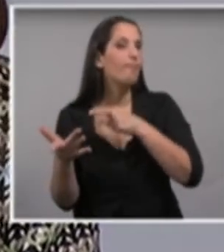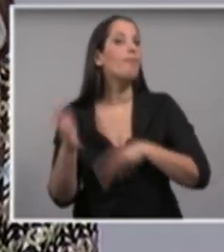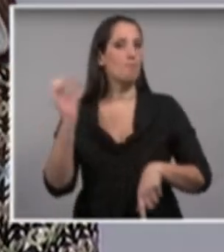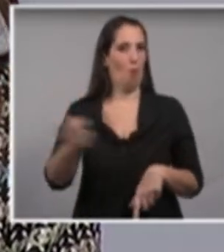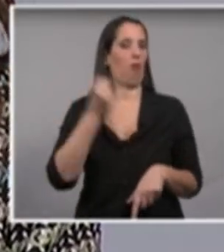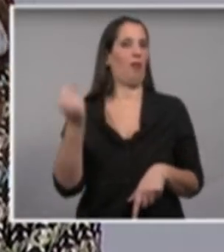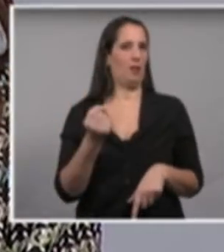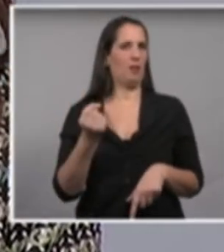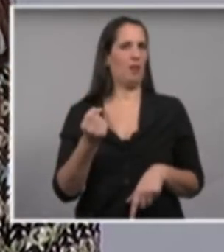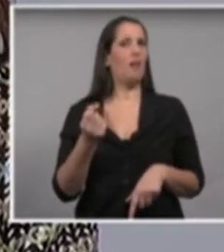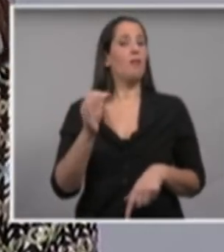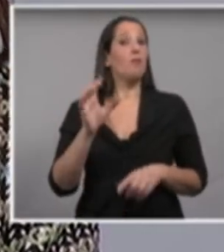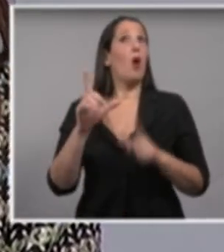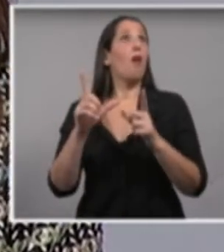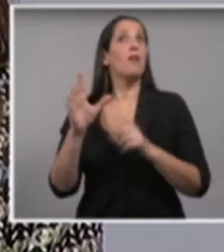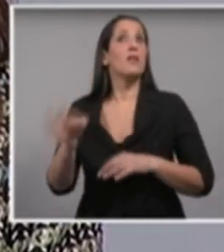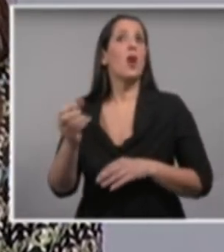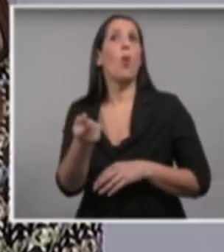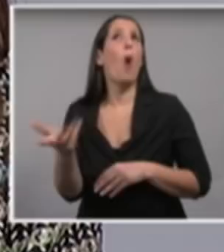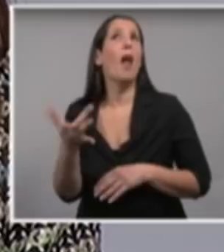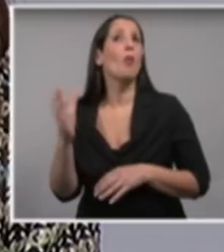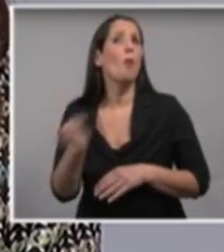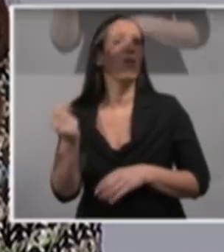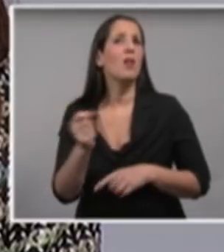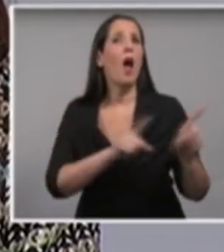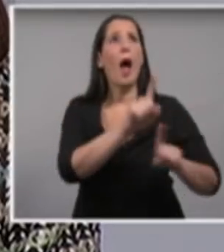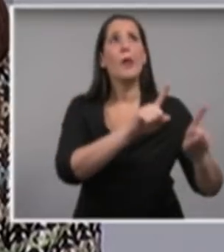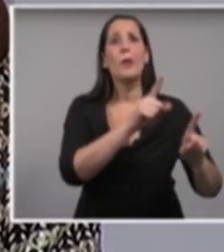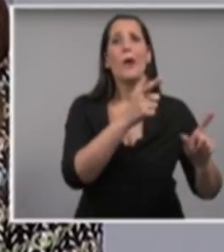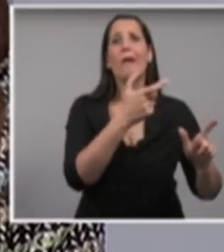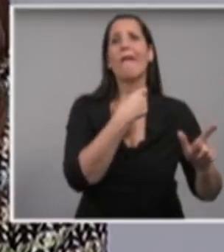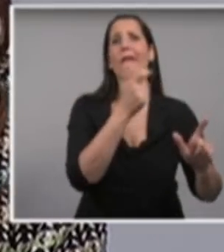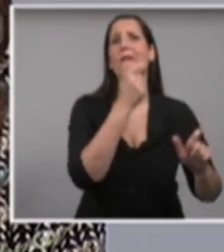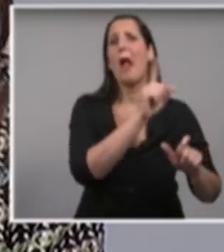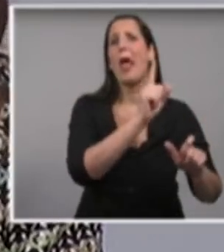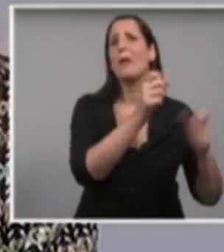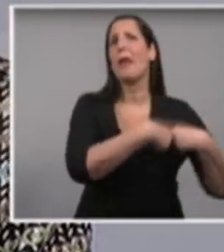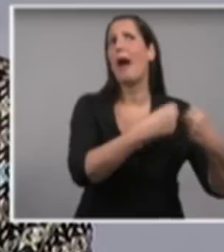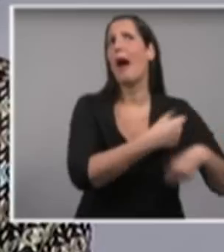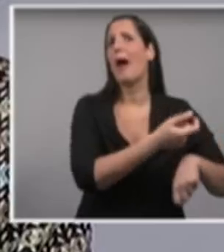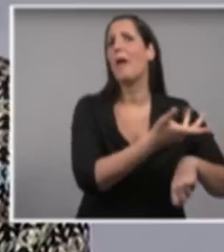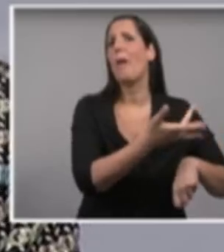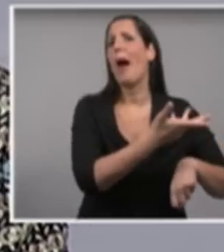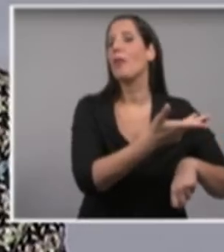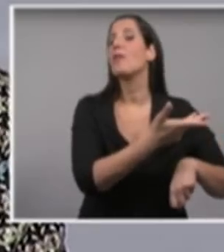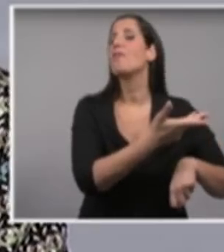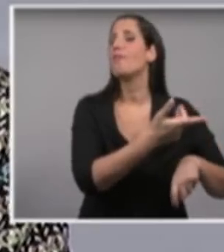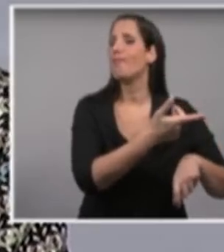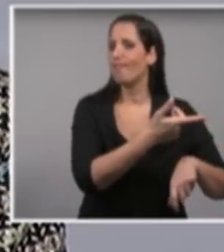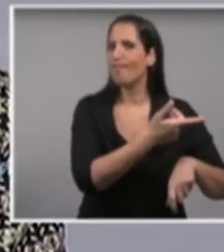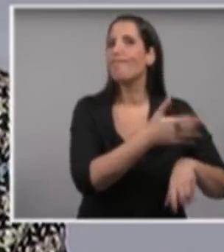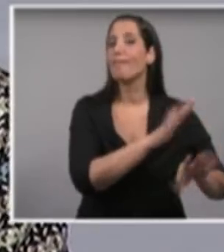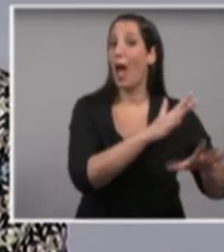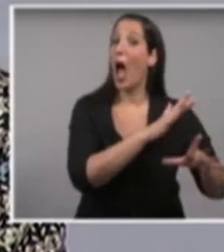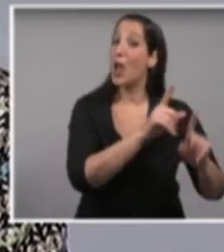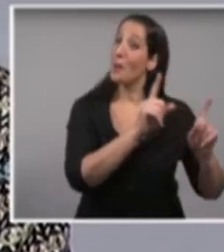Los números son importantes porque cuando no nos quieren hablar de números desde algún otro lugar de la política, es porque tal vez cuando les tocó